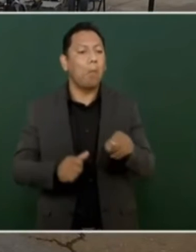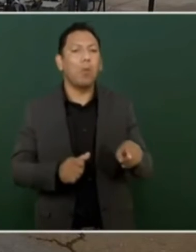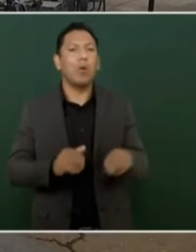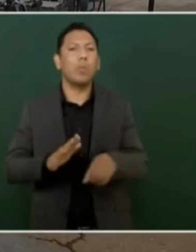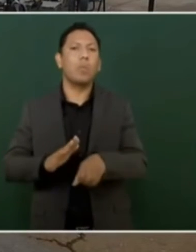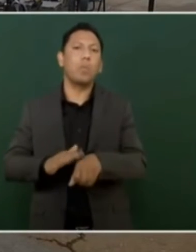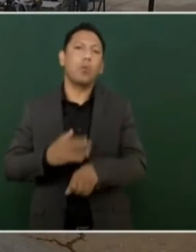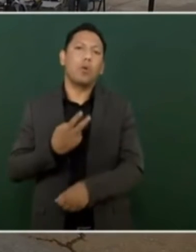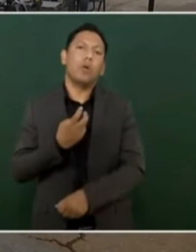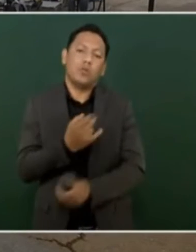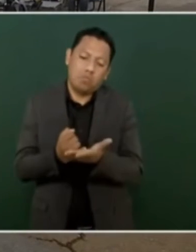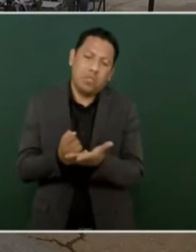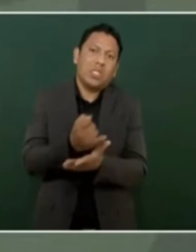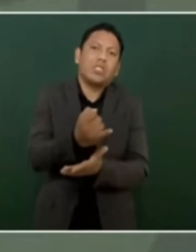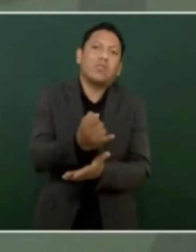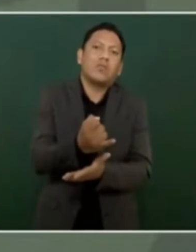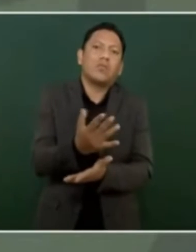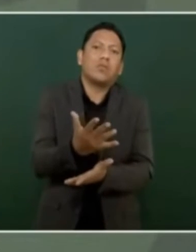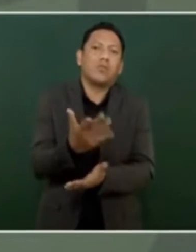decisiones políticas